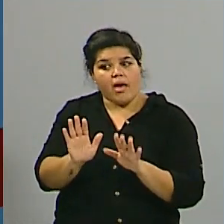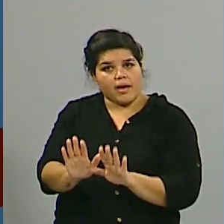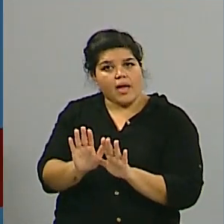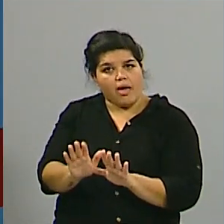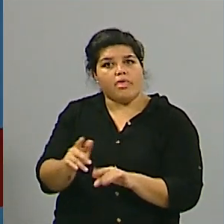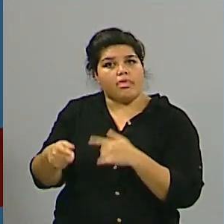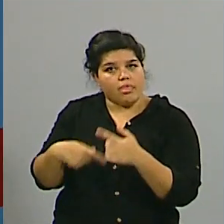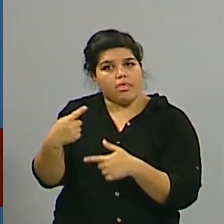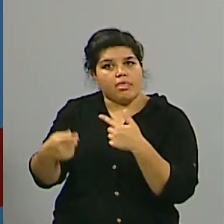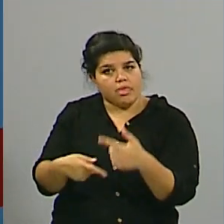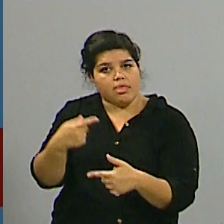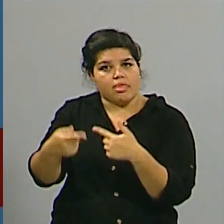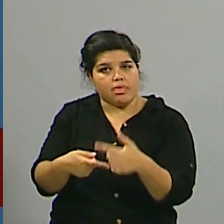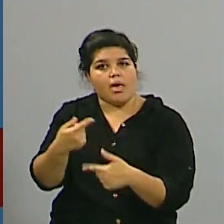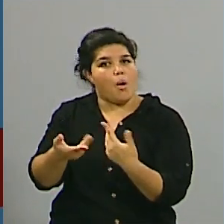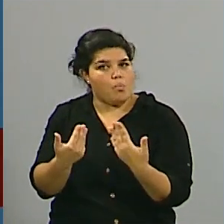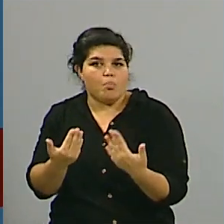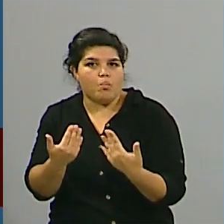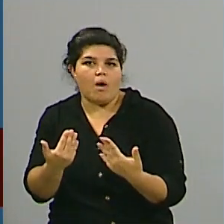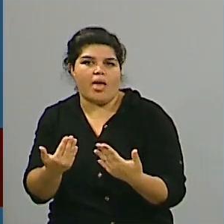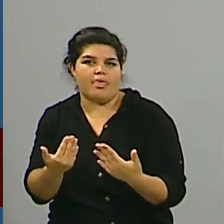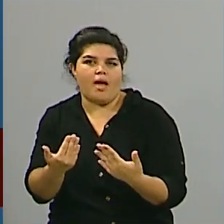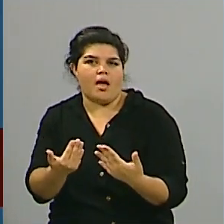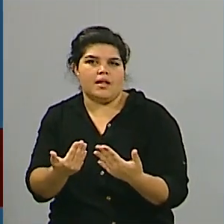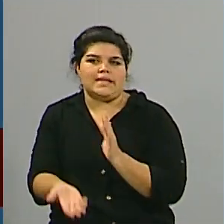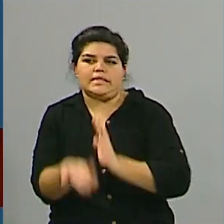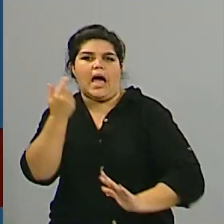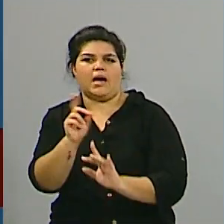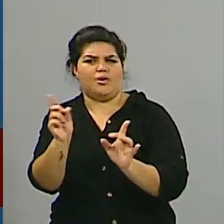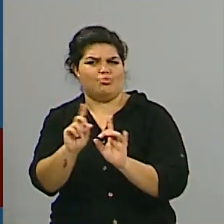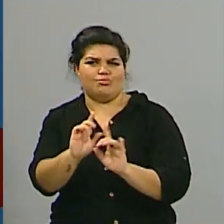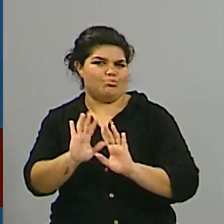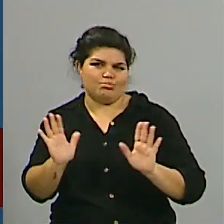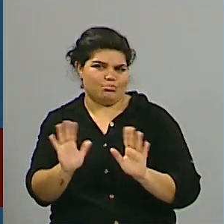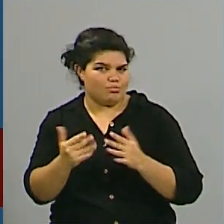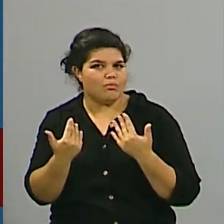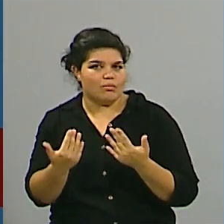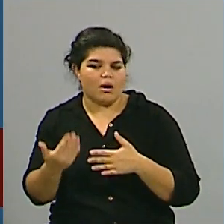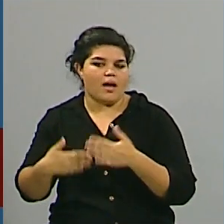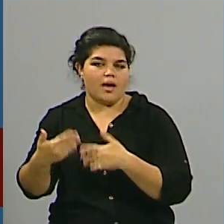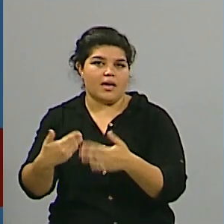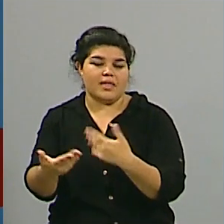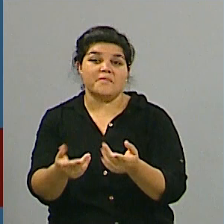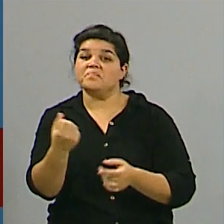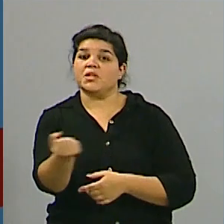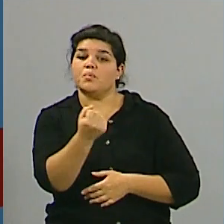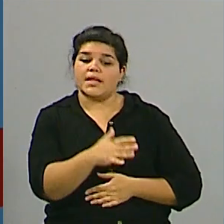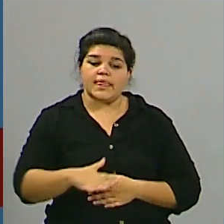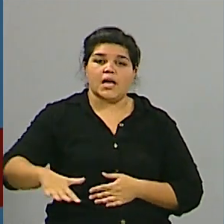conservar con la gente adentro, ¿no? Esto es un poco los nuevos paradigmas de conservación en el mundo, que no ver a la naturaleza como